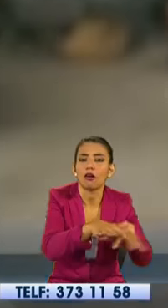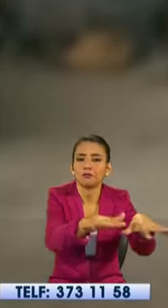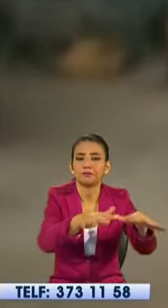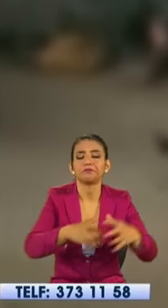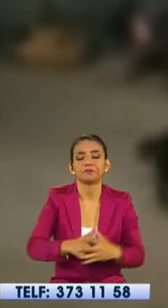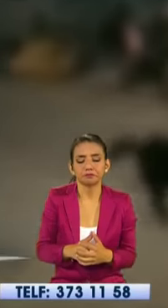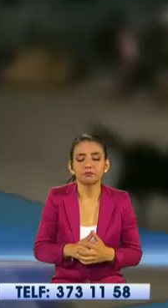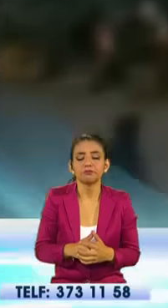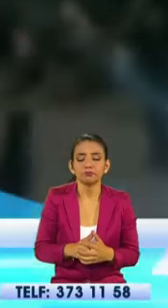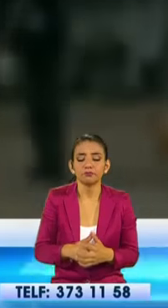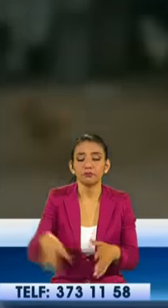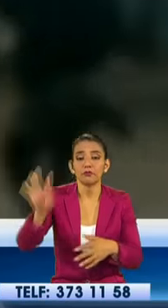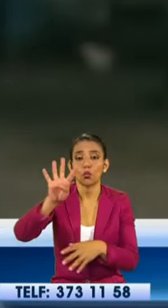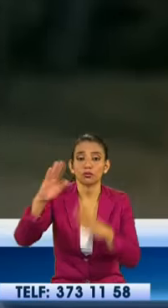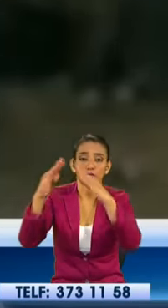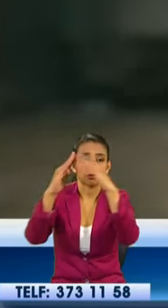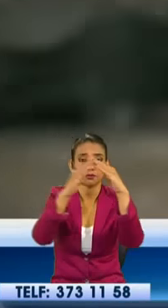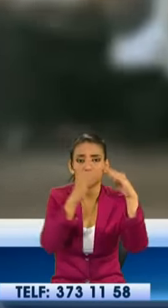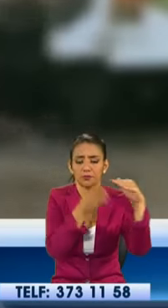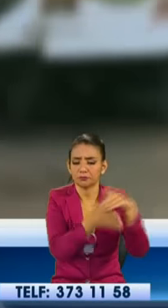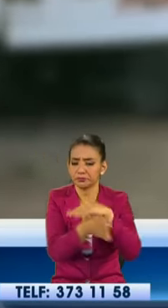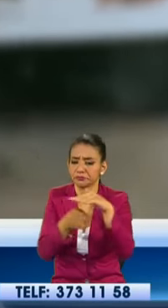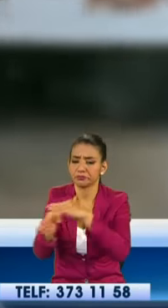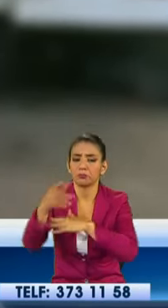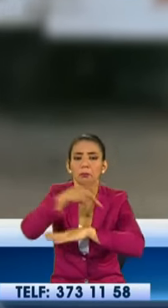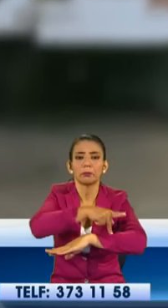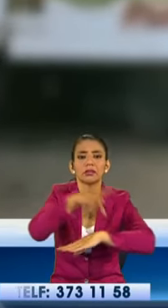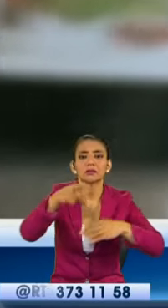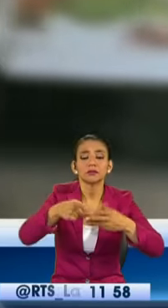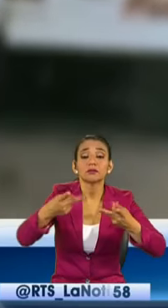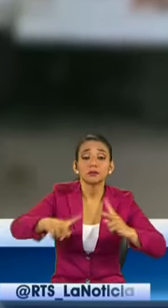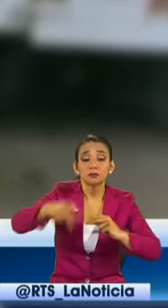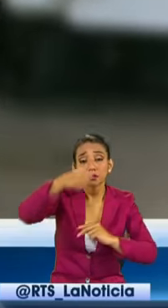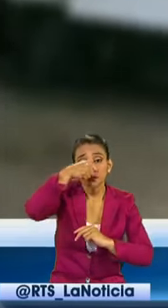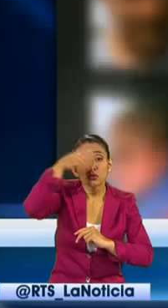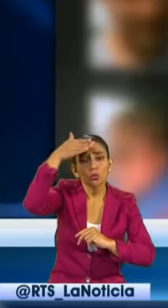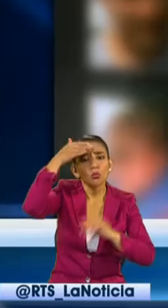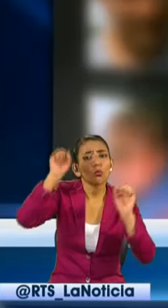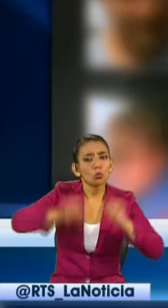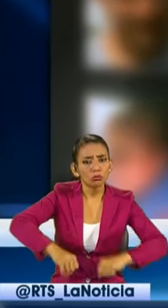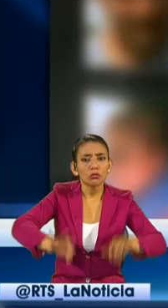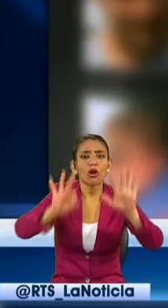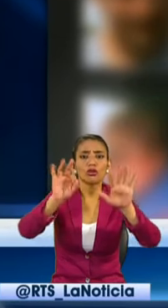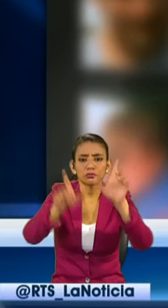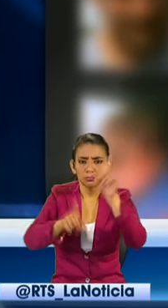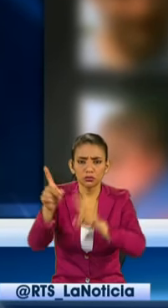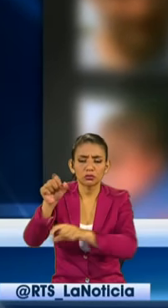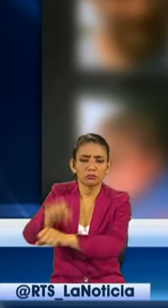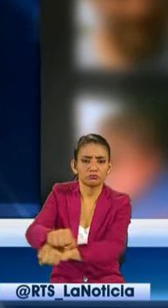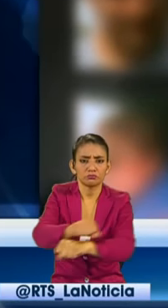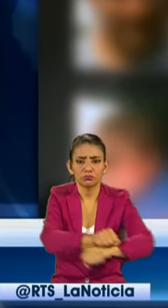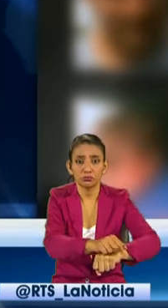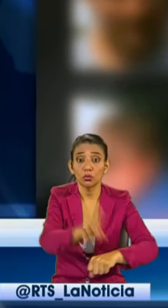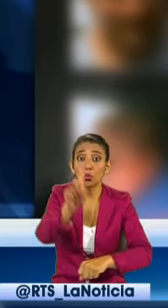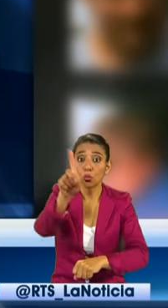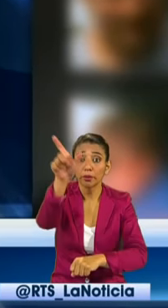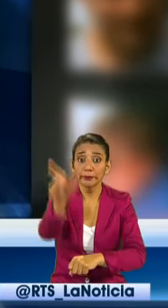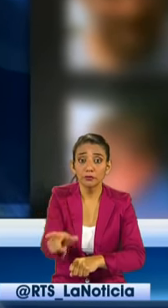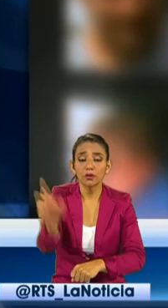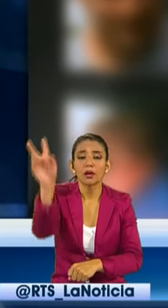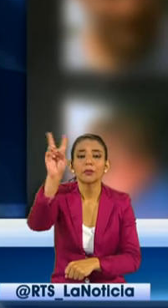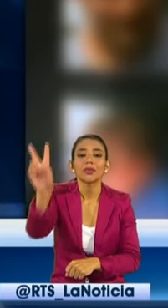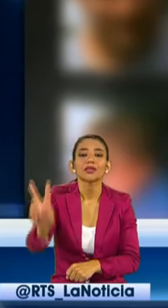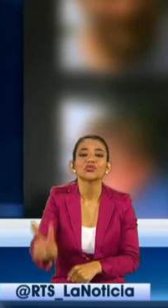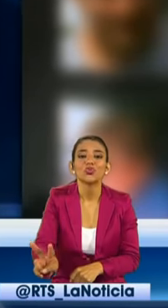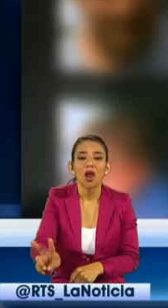En cuatro allanamientos en Pichincha y Santo Domingo de los Áchilas lograron la detención de ocho personas, entre ellos un venezolano, quien sería